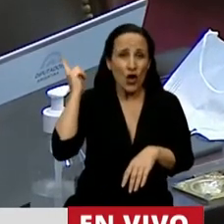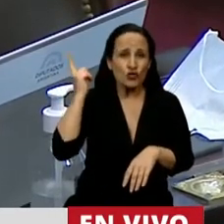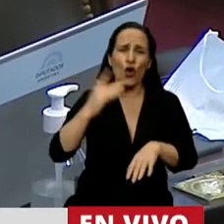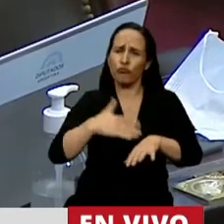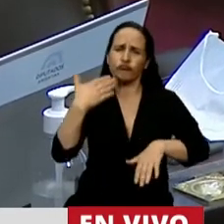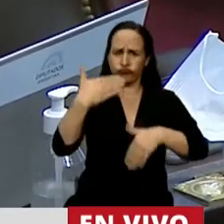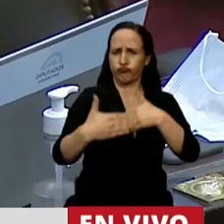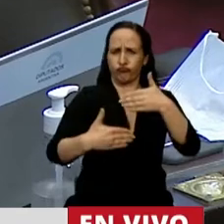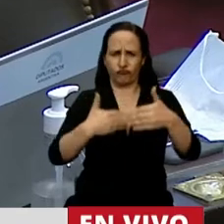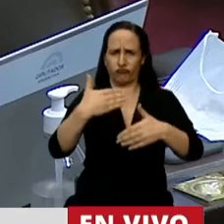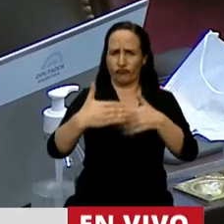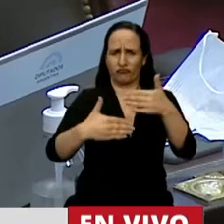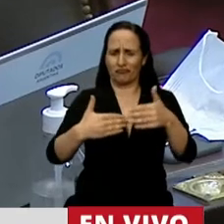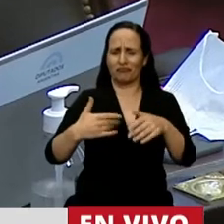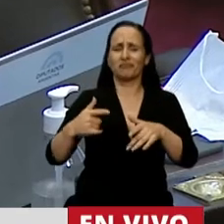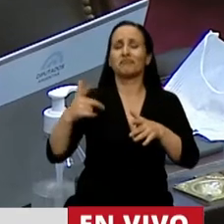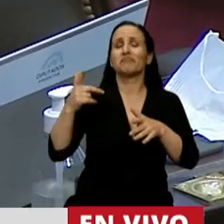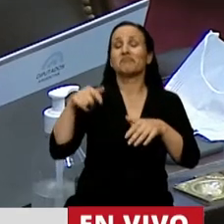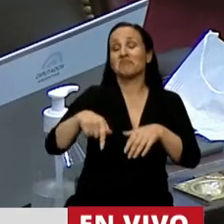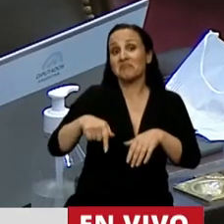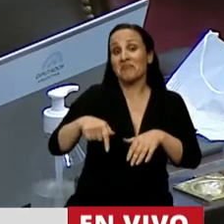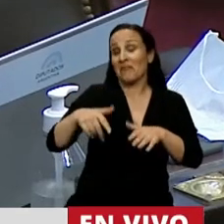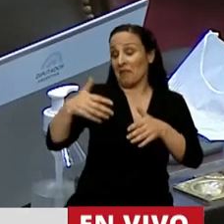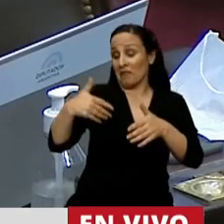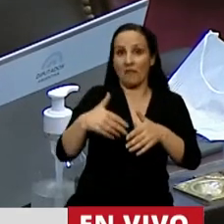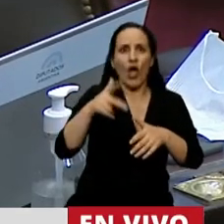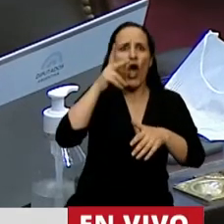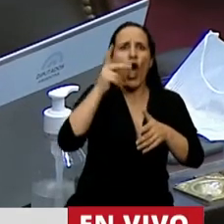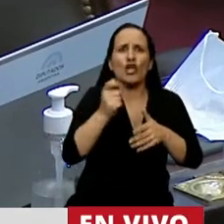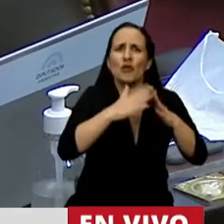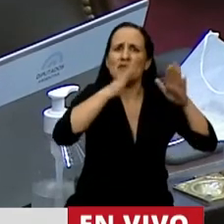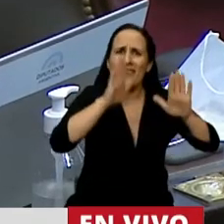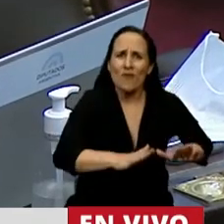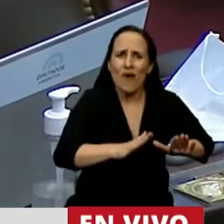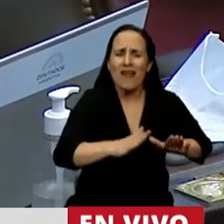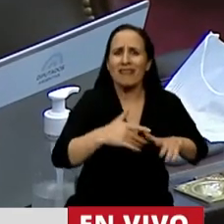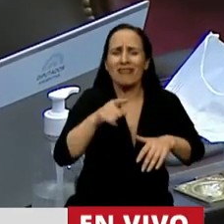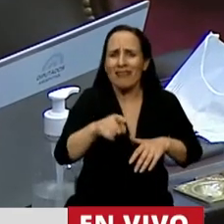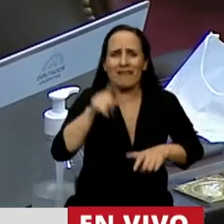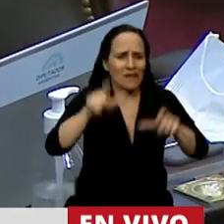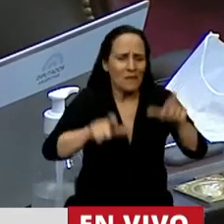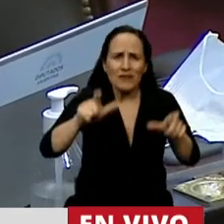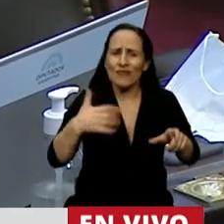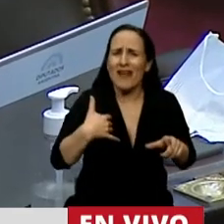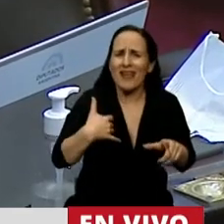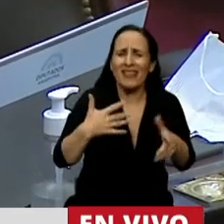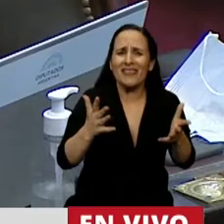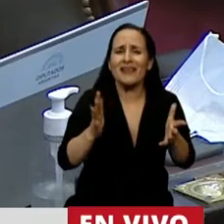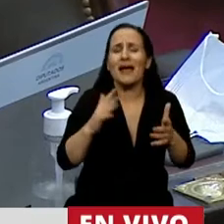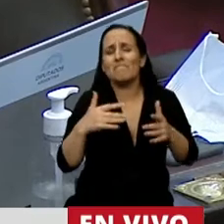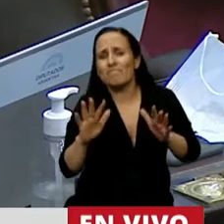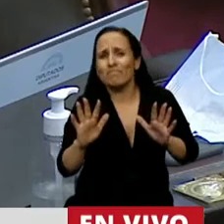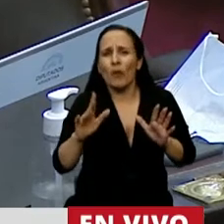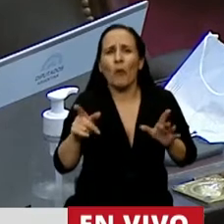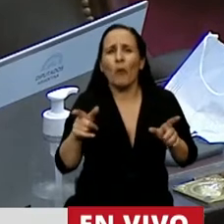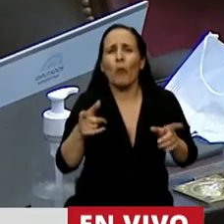funcionando. Hoy, después de más de 8 meses de cuarentena, los argentinos paulatinamente estamos volviendo a vivir de forma similar a los